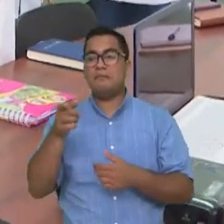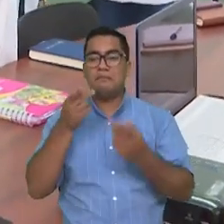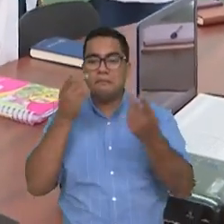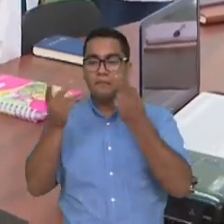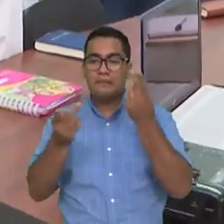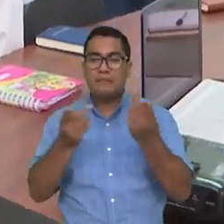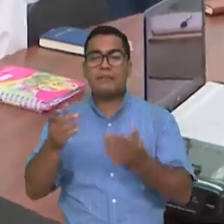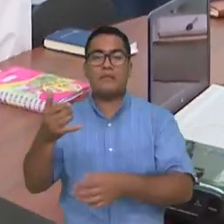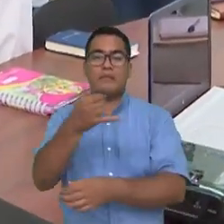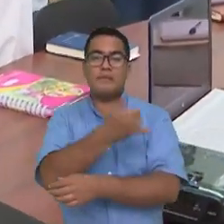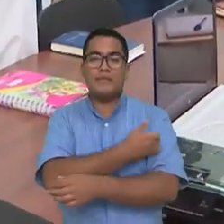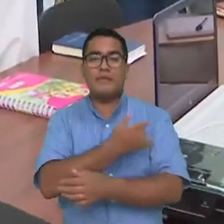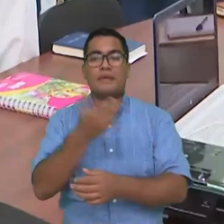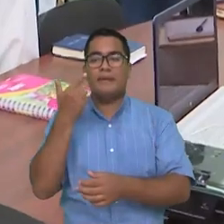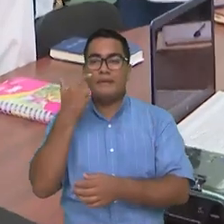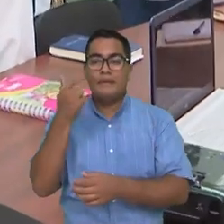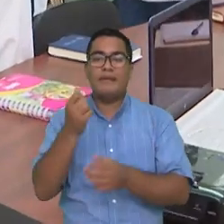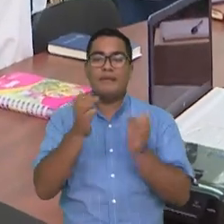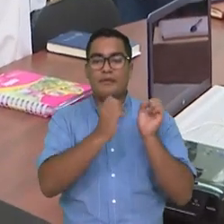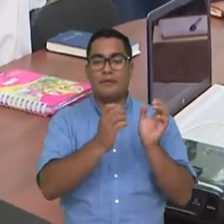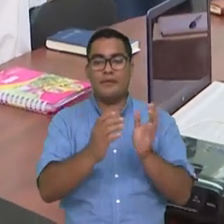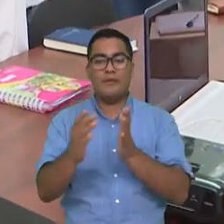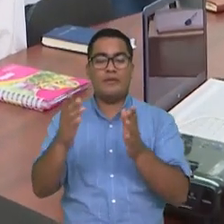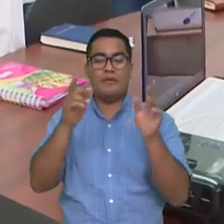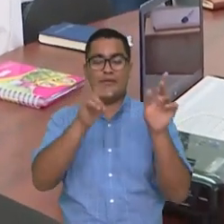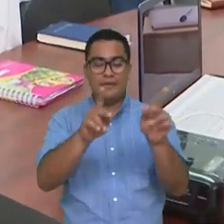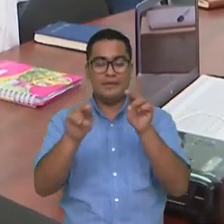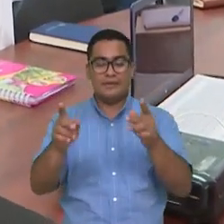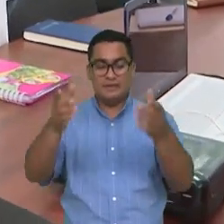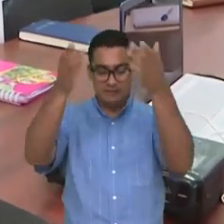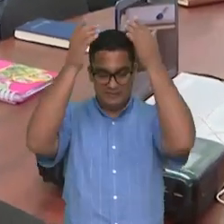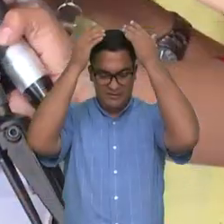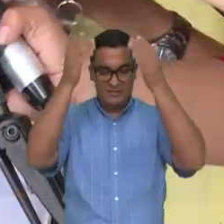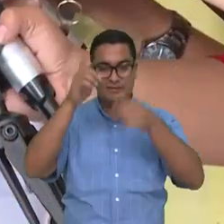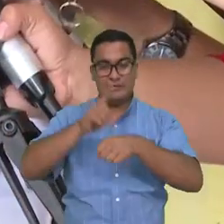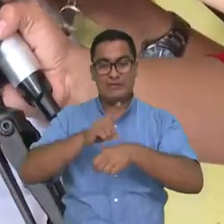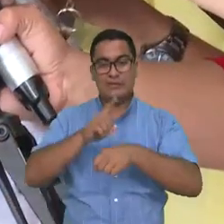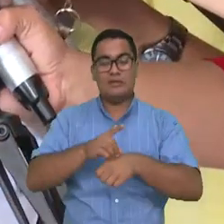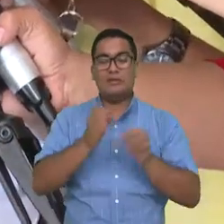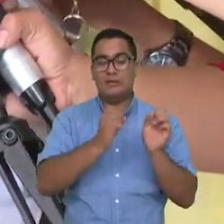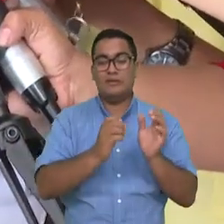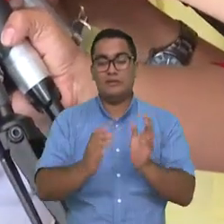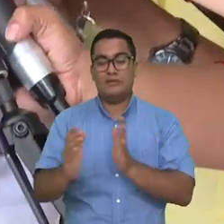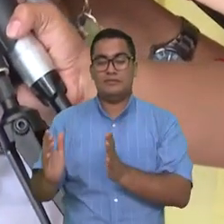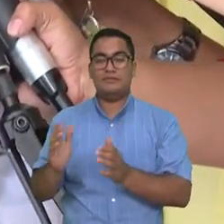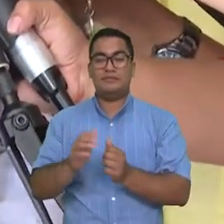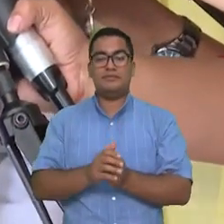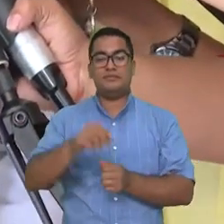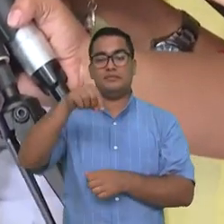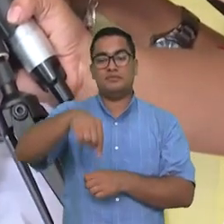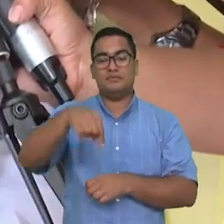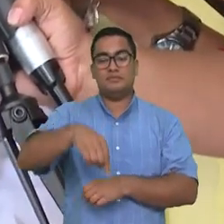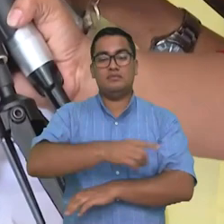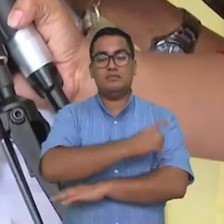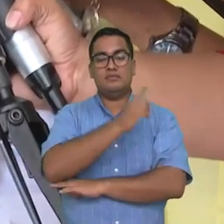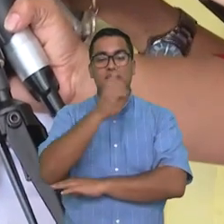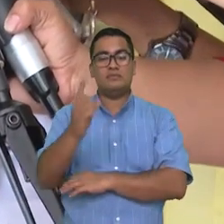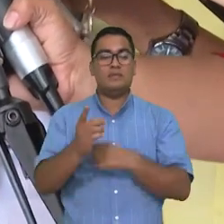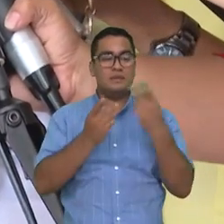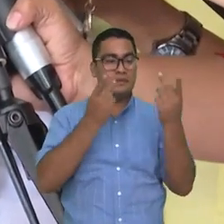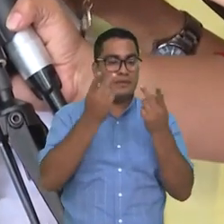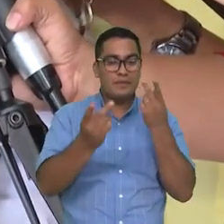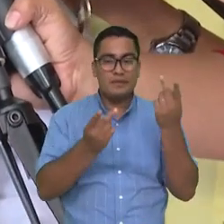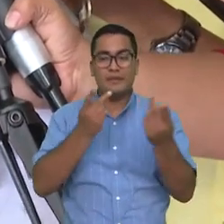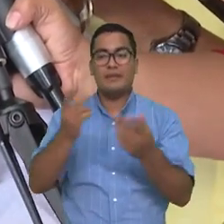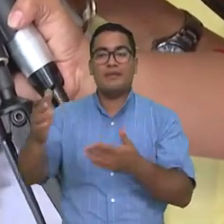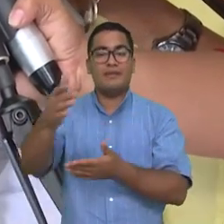la preparación y la organización de su personal ante esta pandemia. Hoy estamos visitando las unidades de